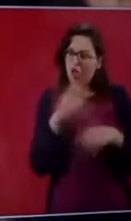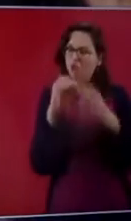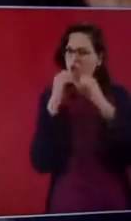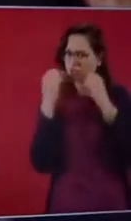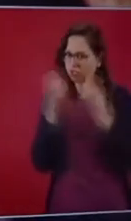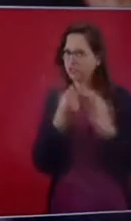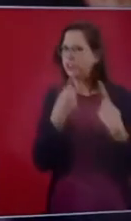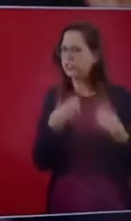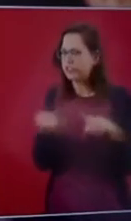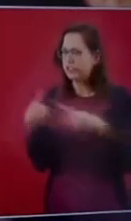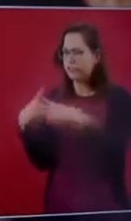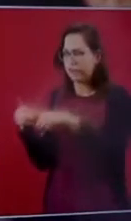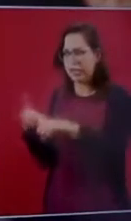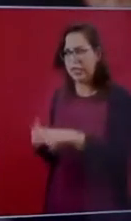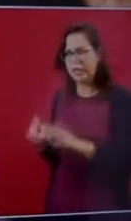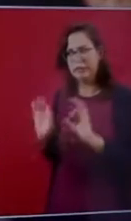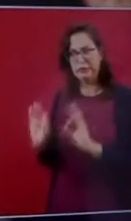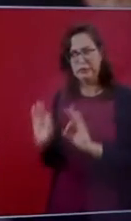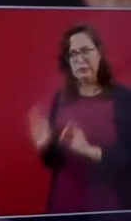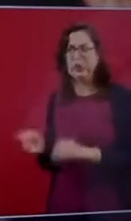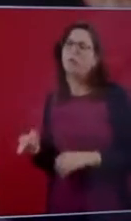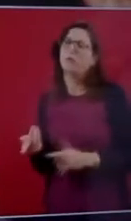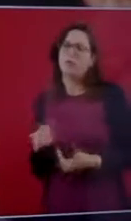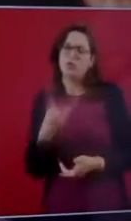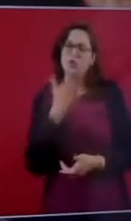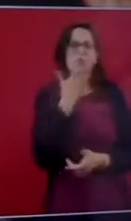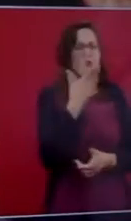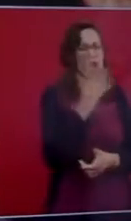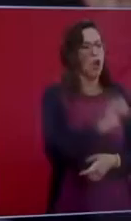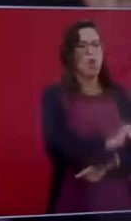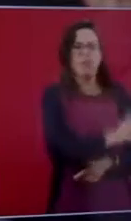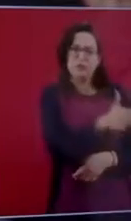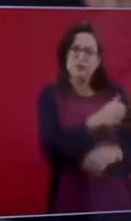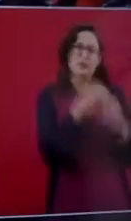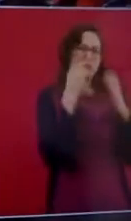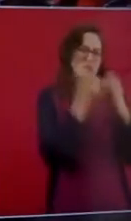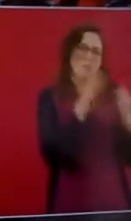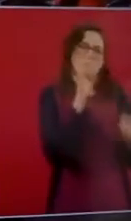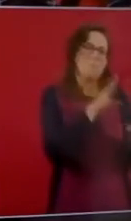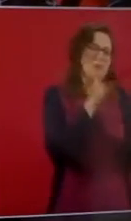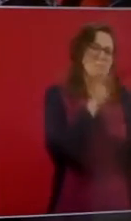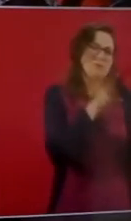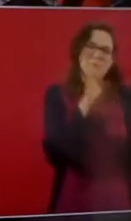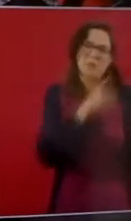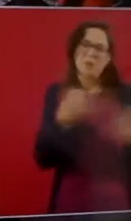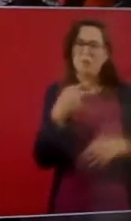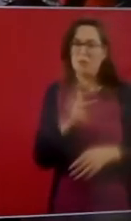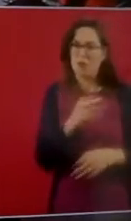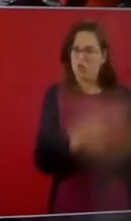menos 2 semanas hospitalizado por coronavirus, informó su hijo Alex Mireles Valencia.